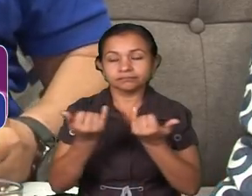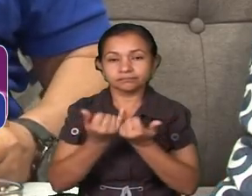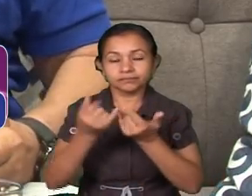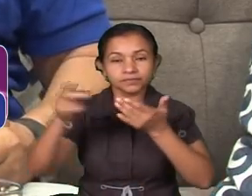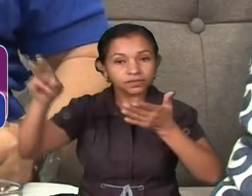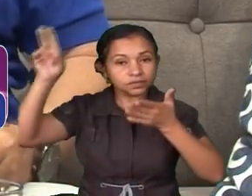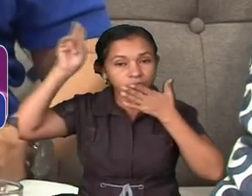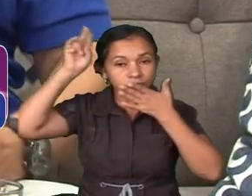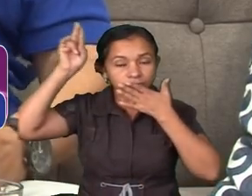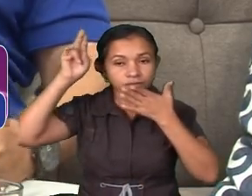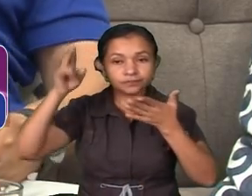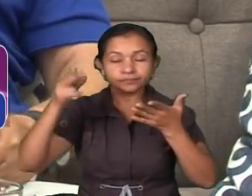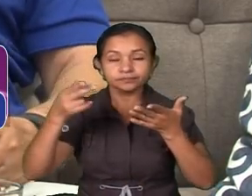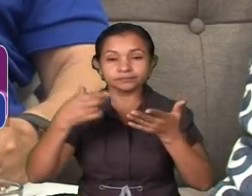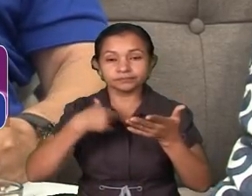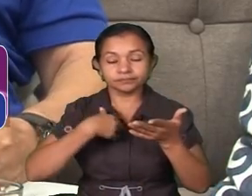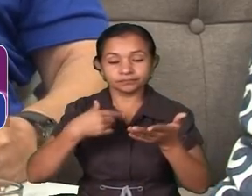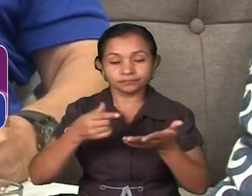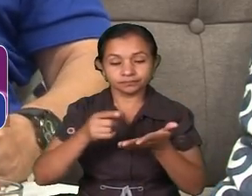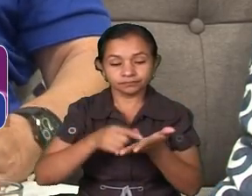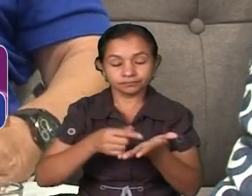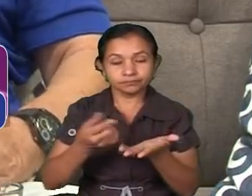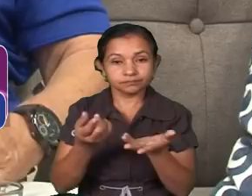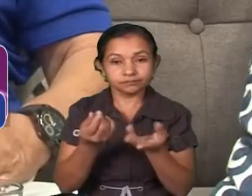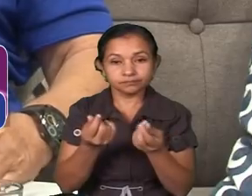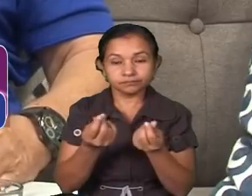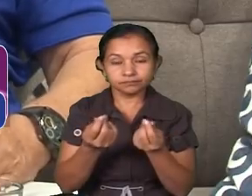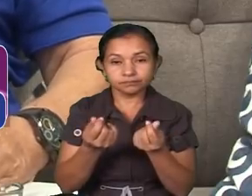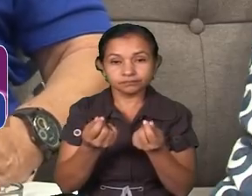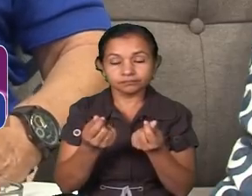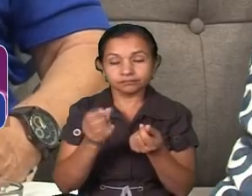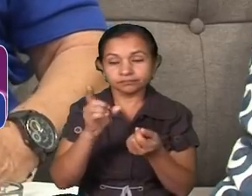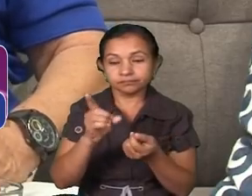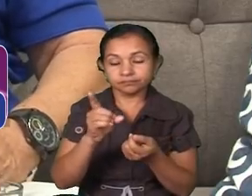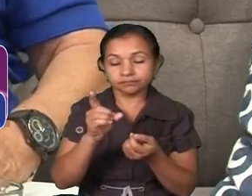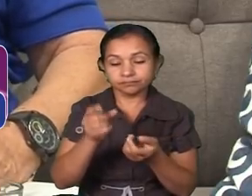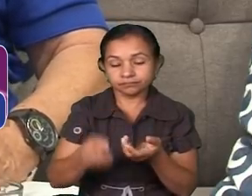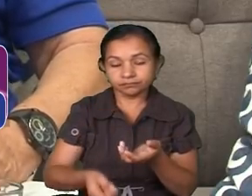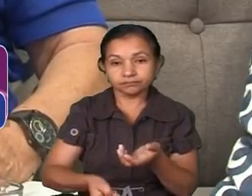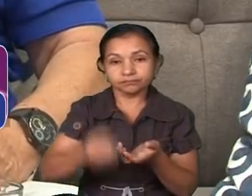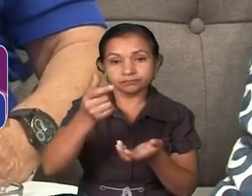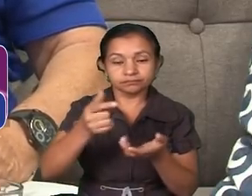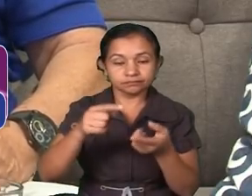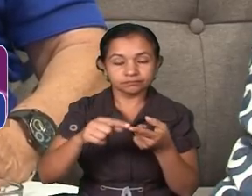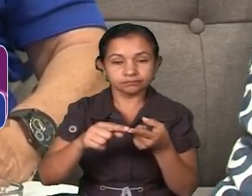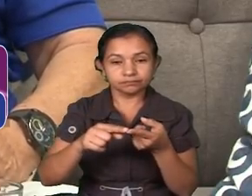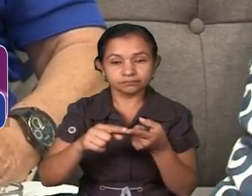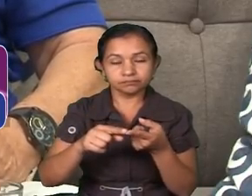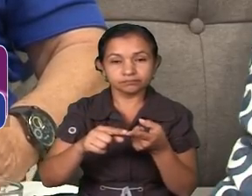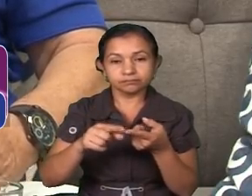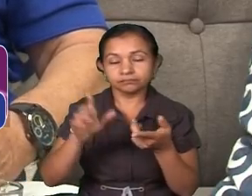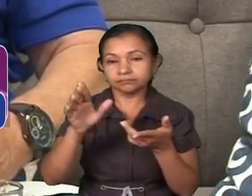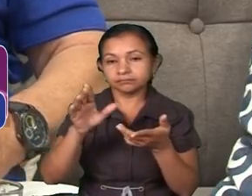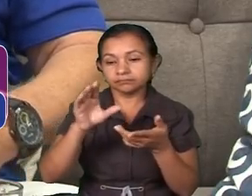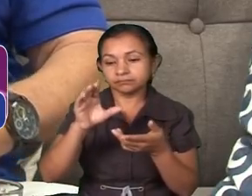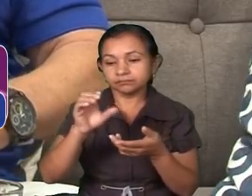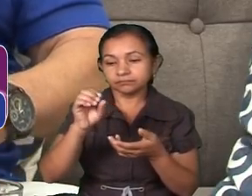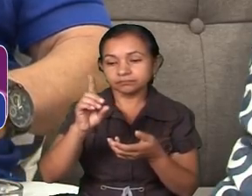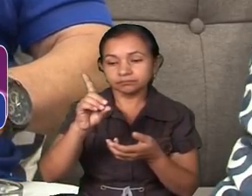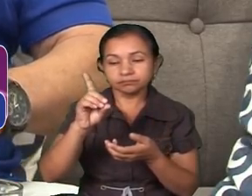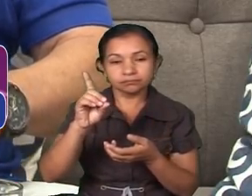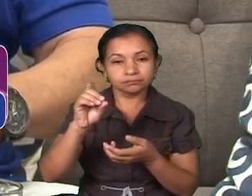Diriangén, que nuestra moneda nacional se debía llamar un Diriangén, no un Francisco Hernández de